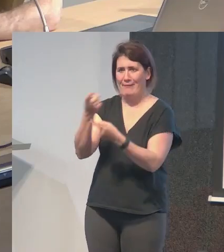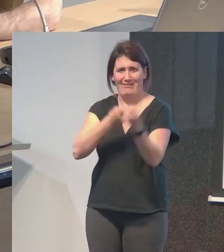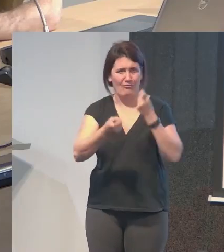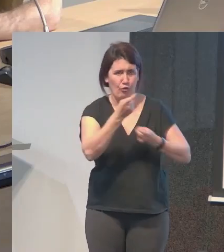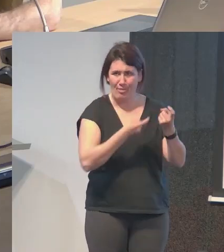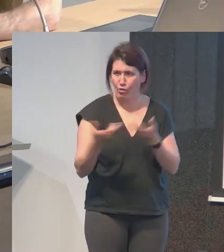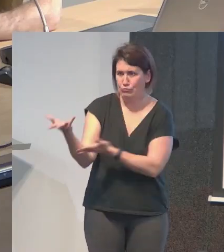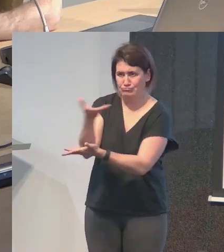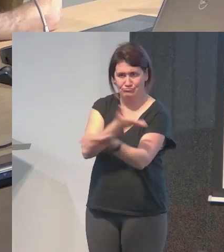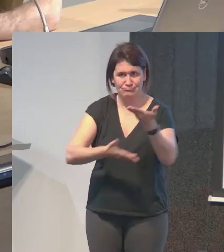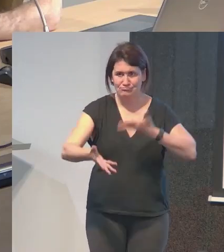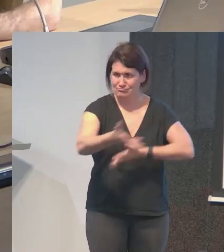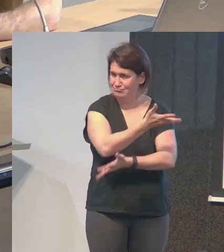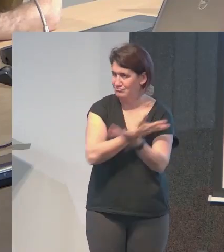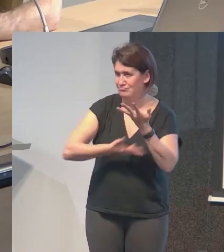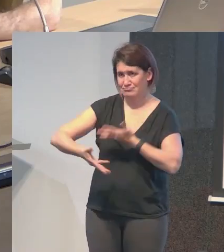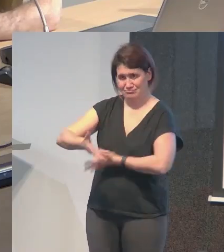información.